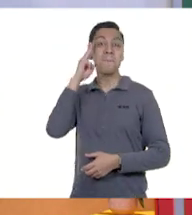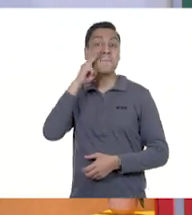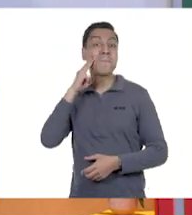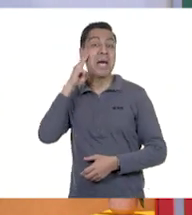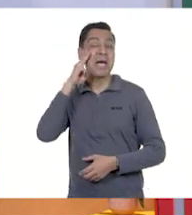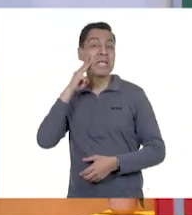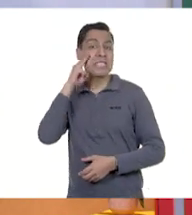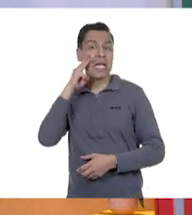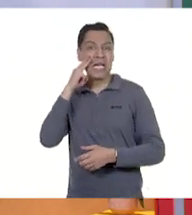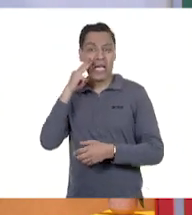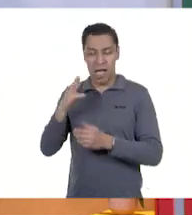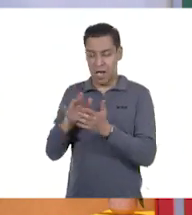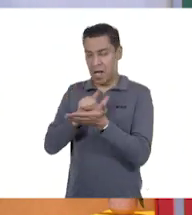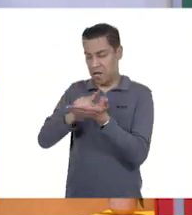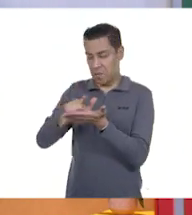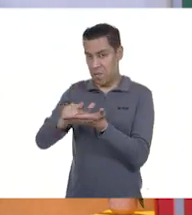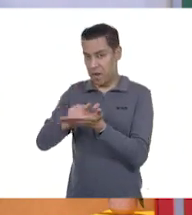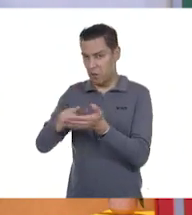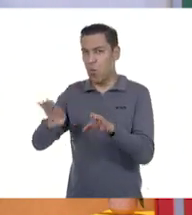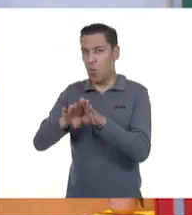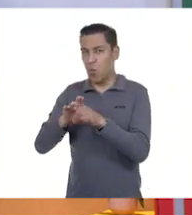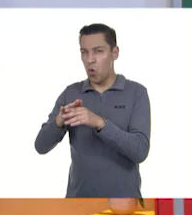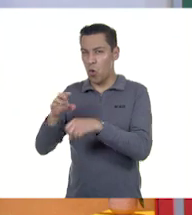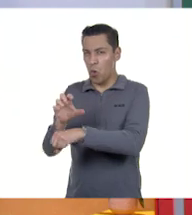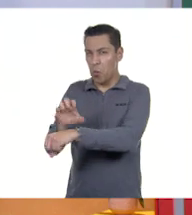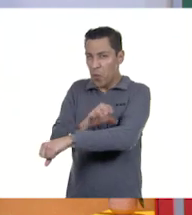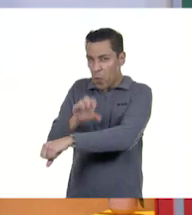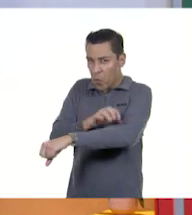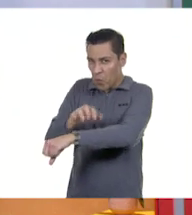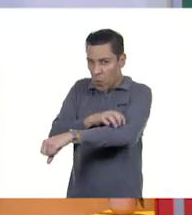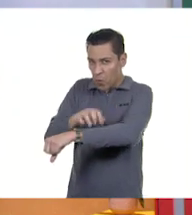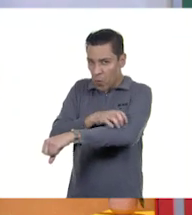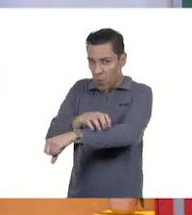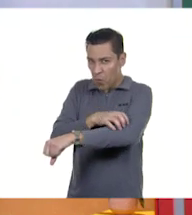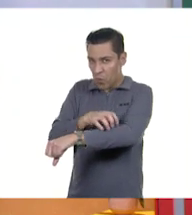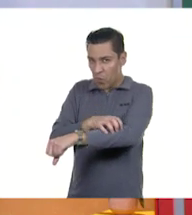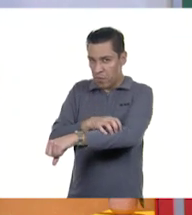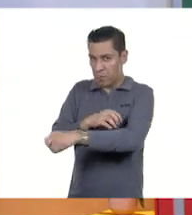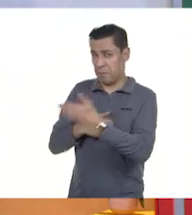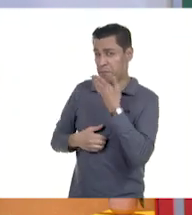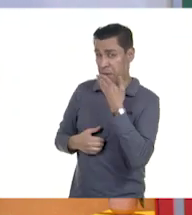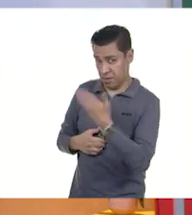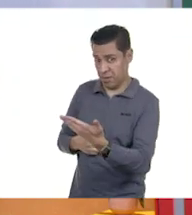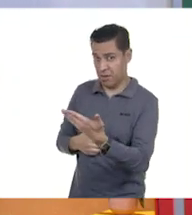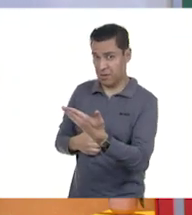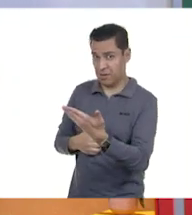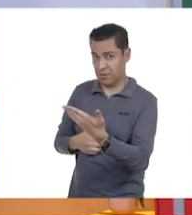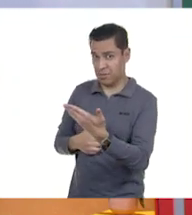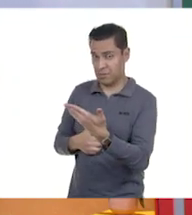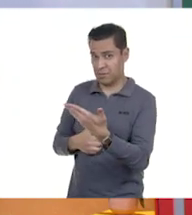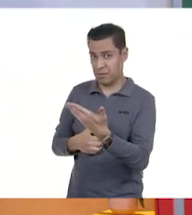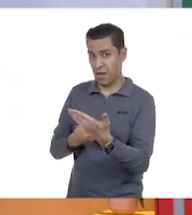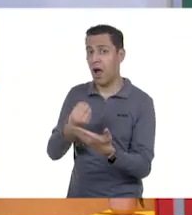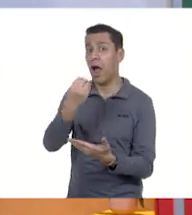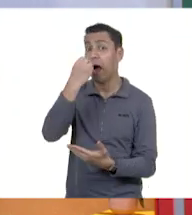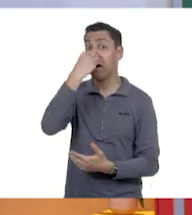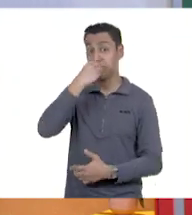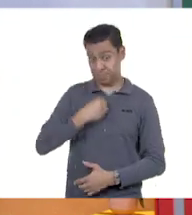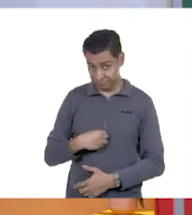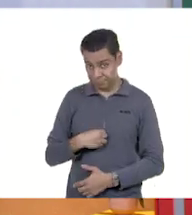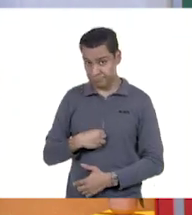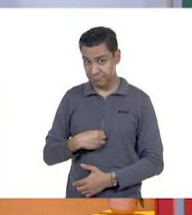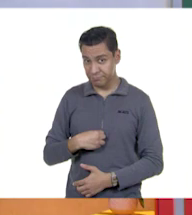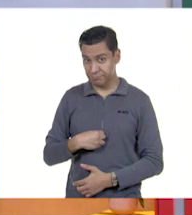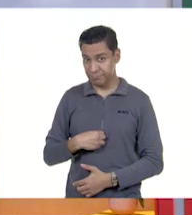y comerla. Ahora les pregunto, al igual que la maestra Leni lo hizo hace un momento, ¿comerse una fruta de esta